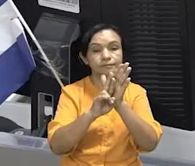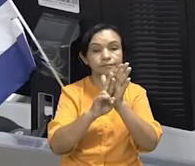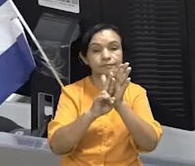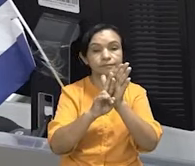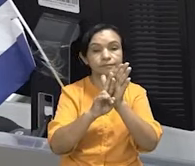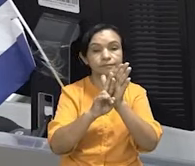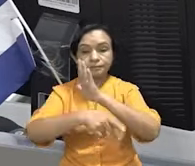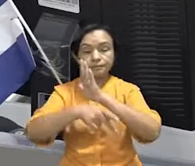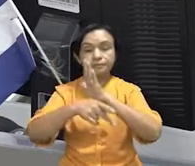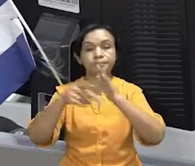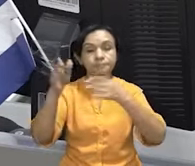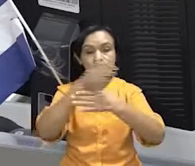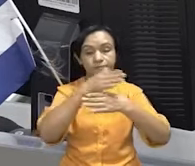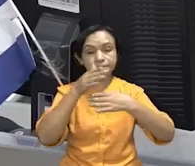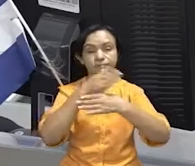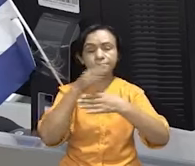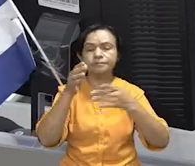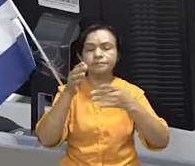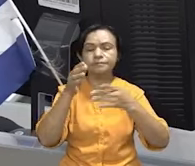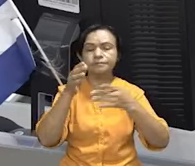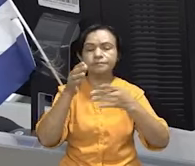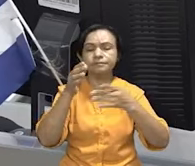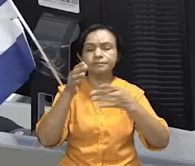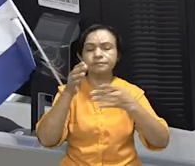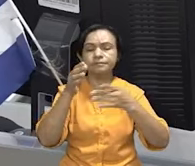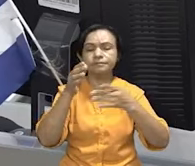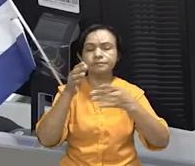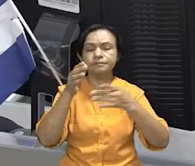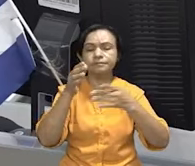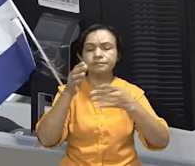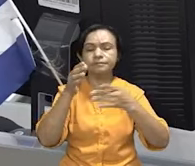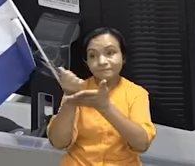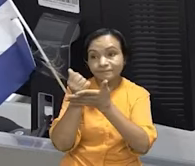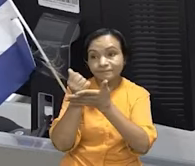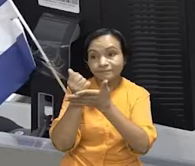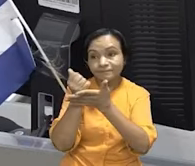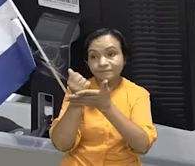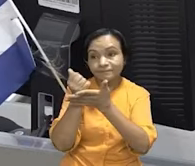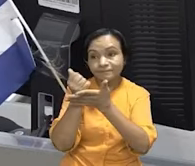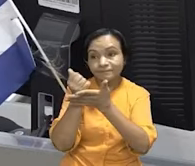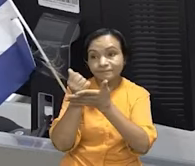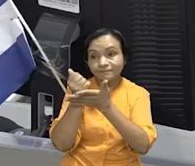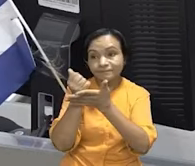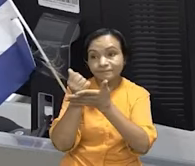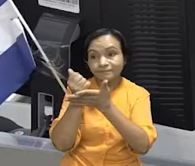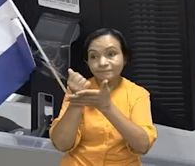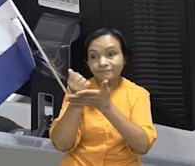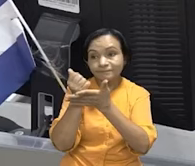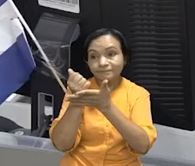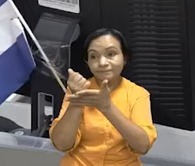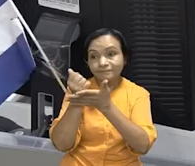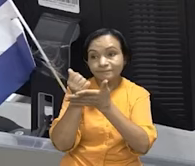sistema interestatal, específicamente en la búsqueda de nuevos socios comerciales y la apertura de nuevos mercados como